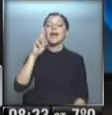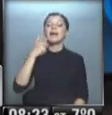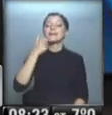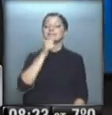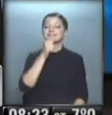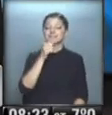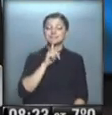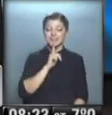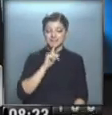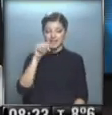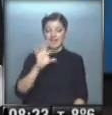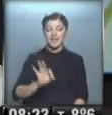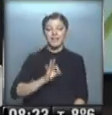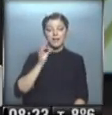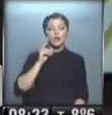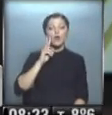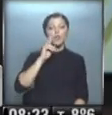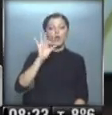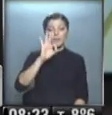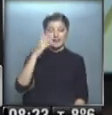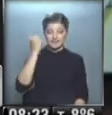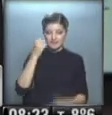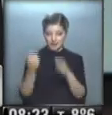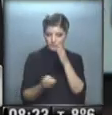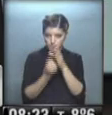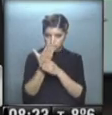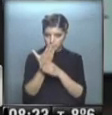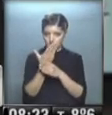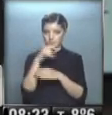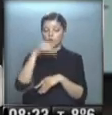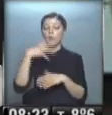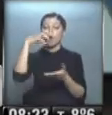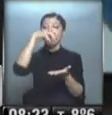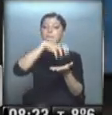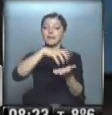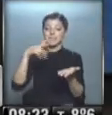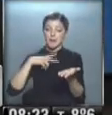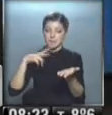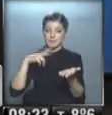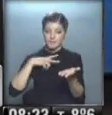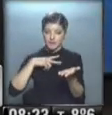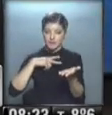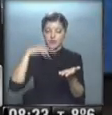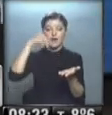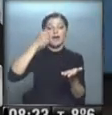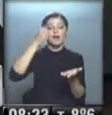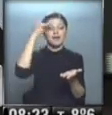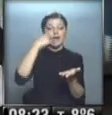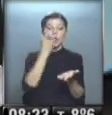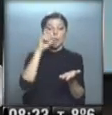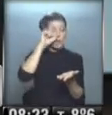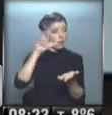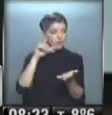en el 2006 por decreto, a partir de los activos de una empresa privada que era Nahuelsat, que operaba un